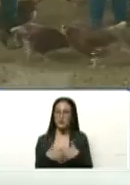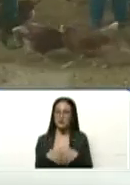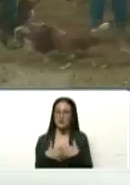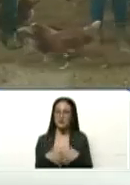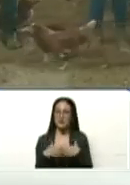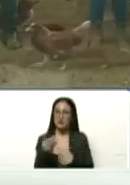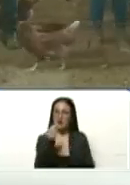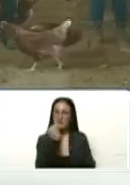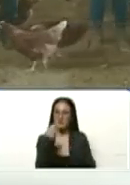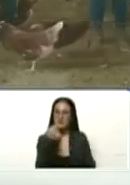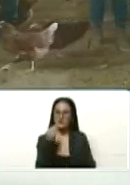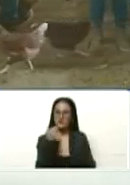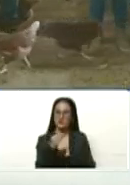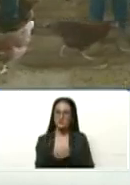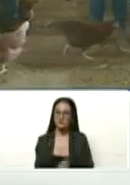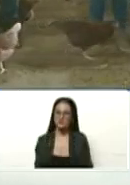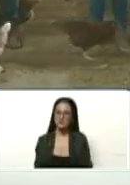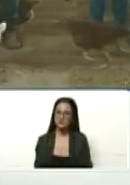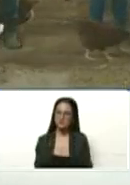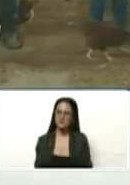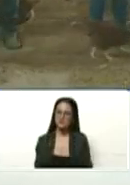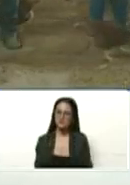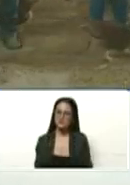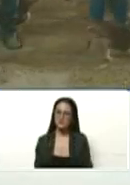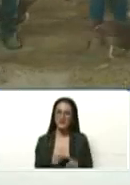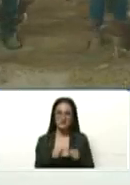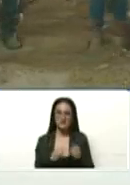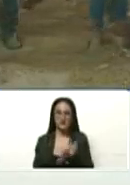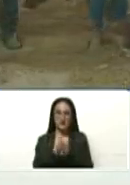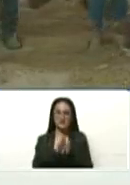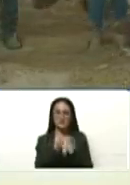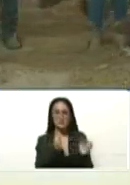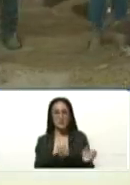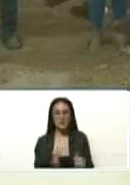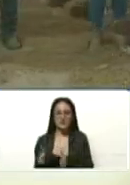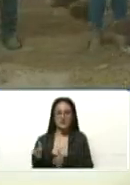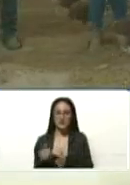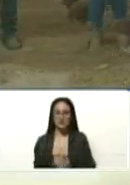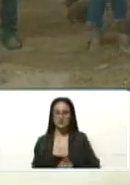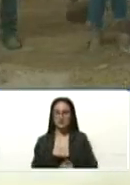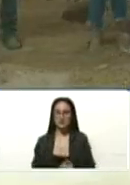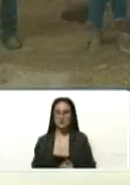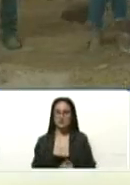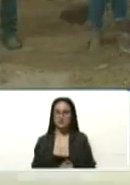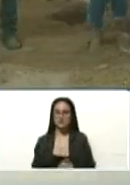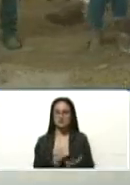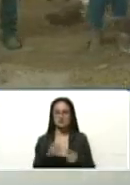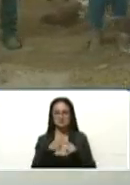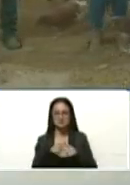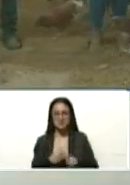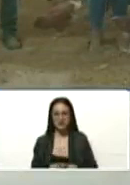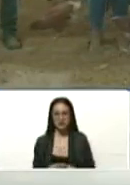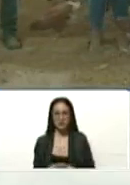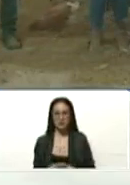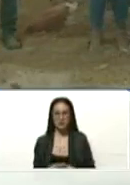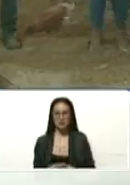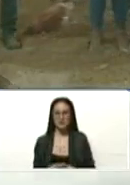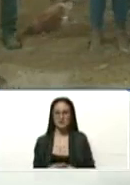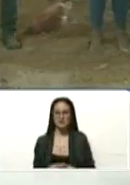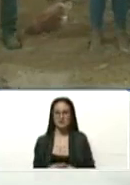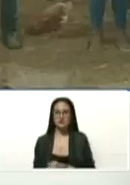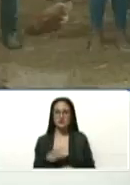de alimentos, para seguir avanzando, para la planificación. Por ejemplo, ya estamos calculando la planificación